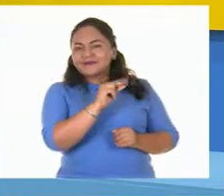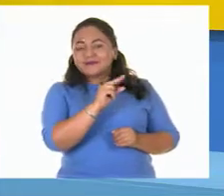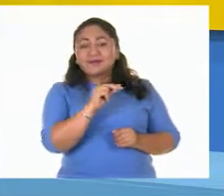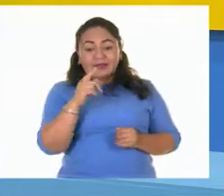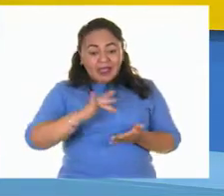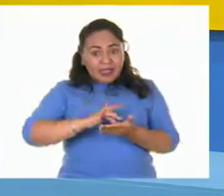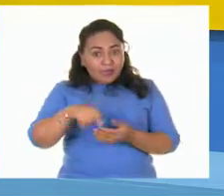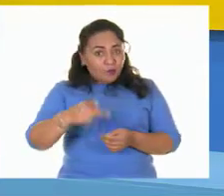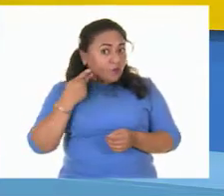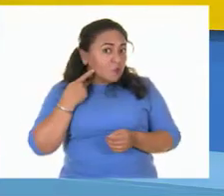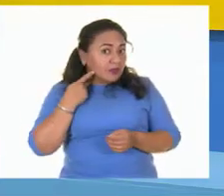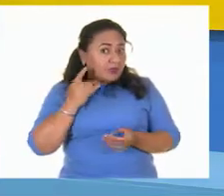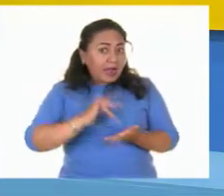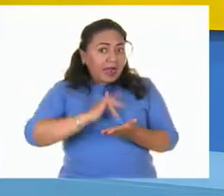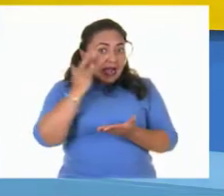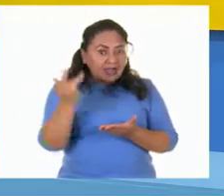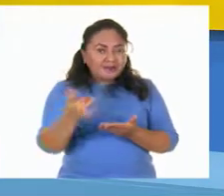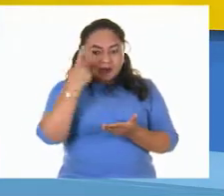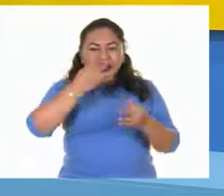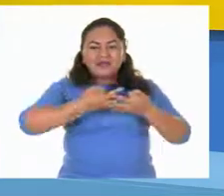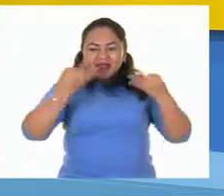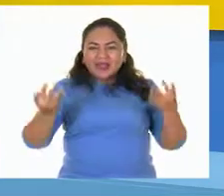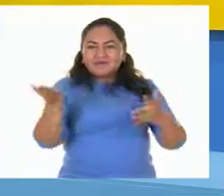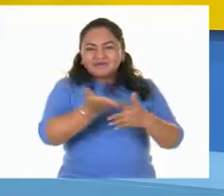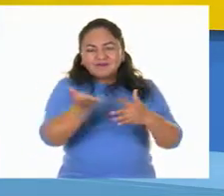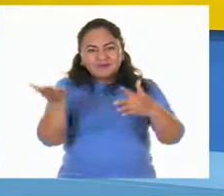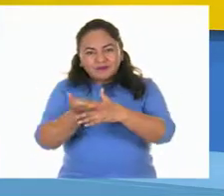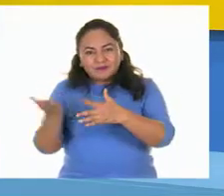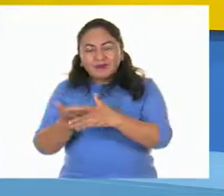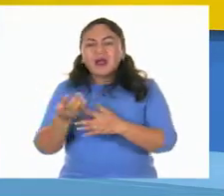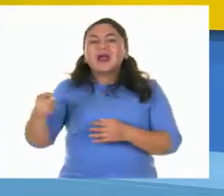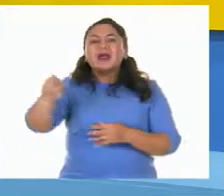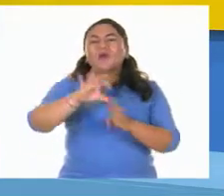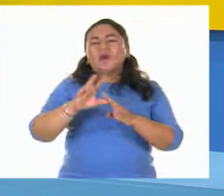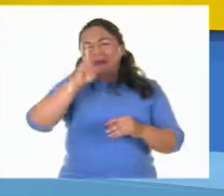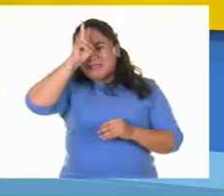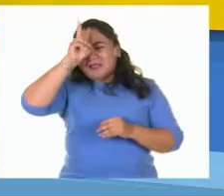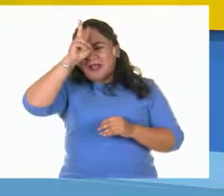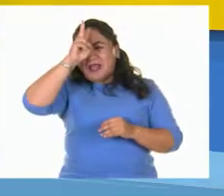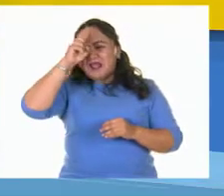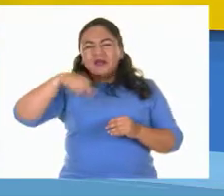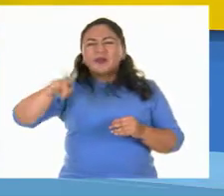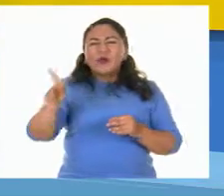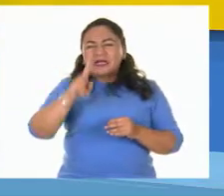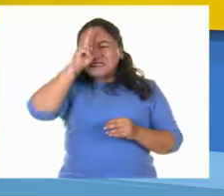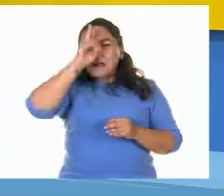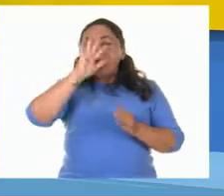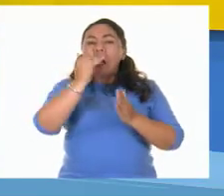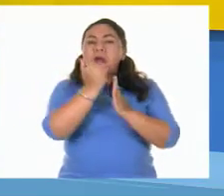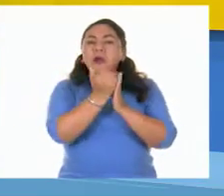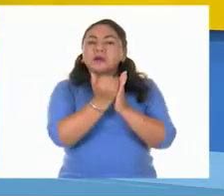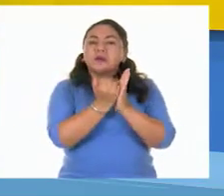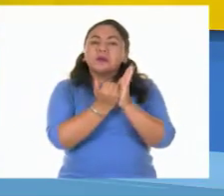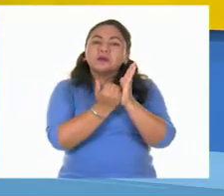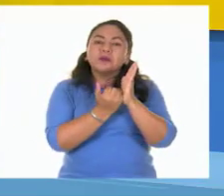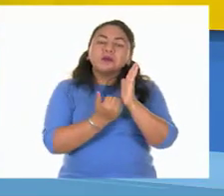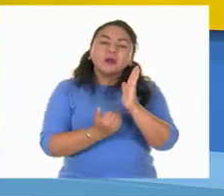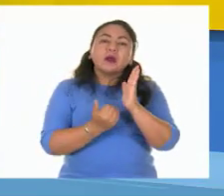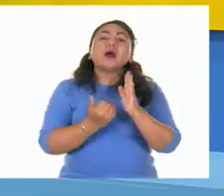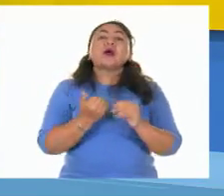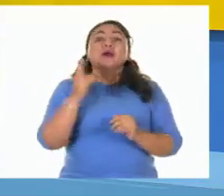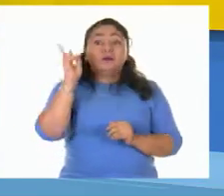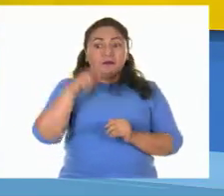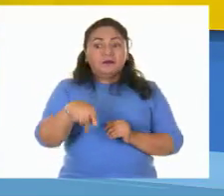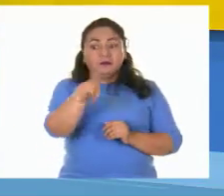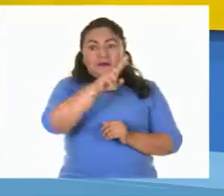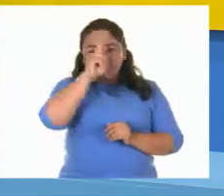esta política de reparto agrario, las amenazas de levantamientos de violencia rural disminuyeron. Y estos levantamientos habían sido, la